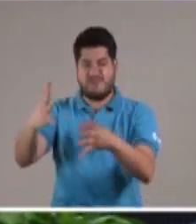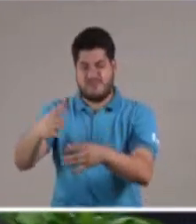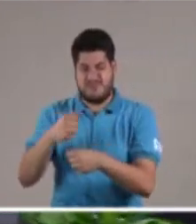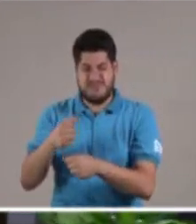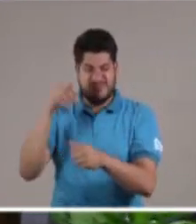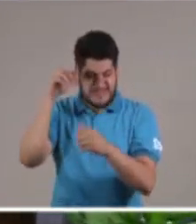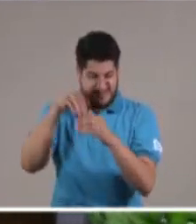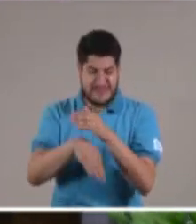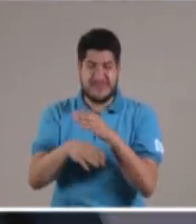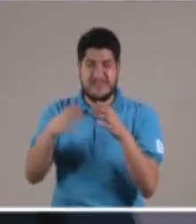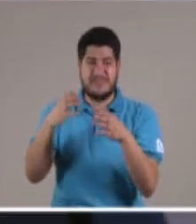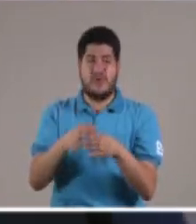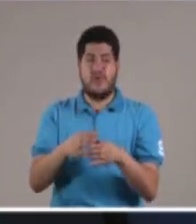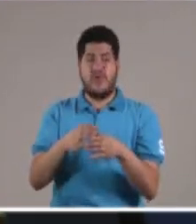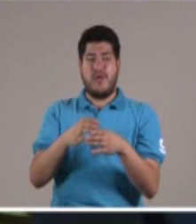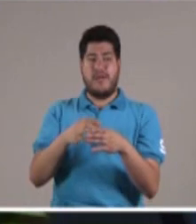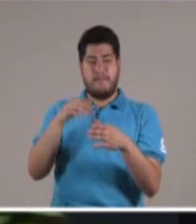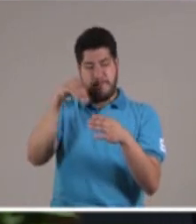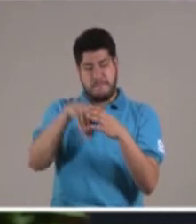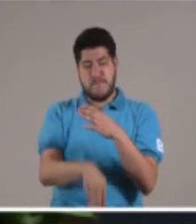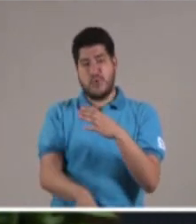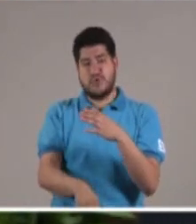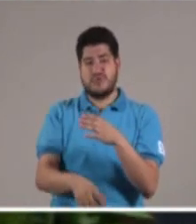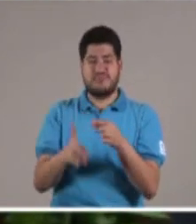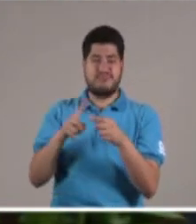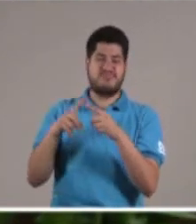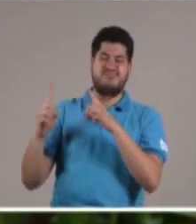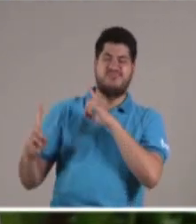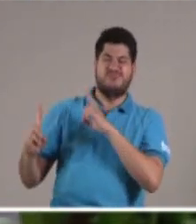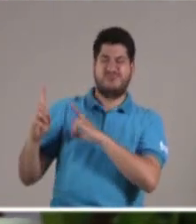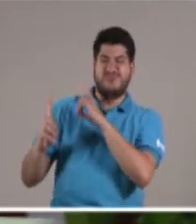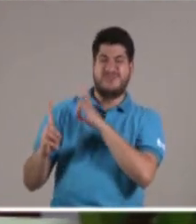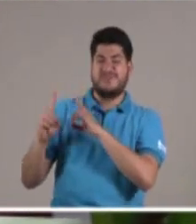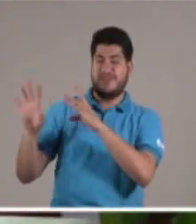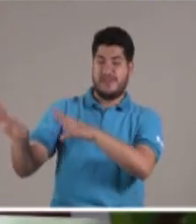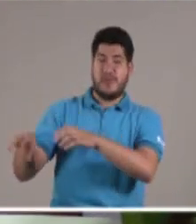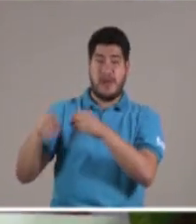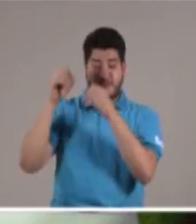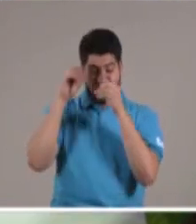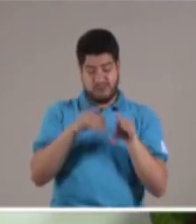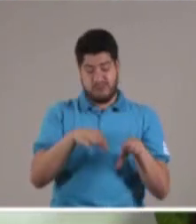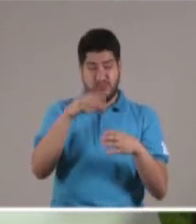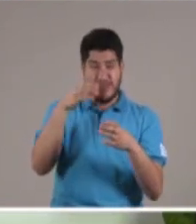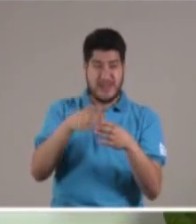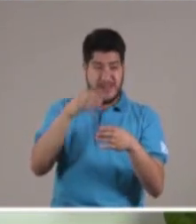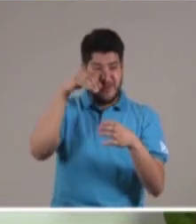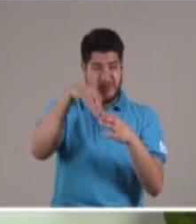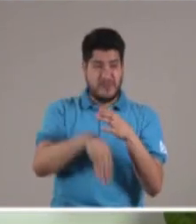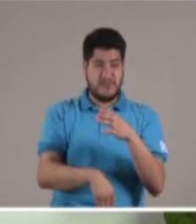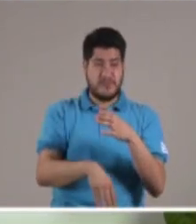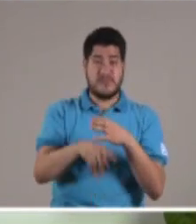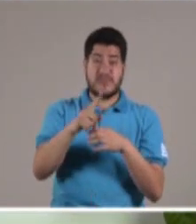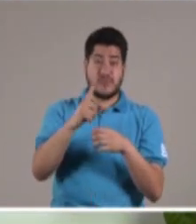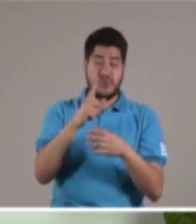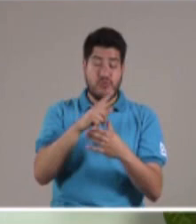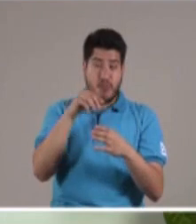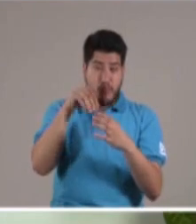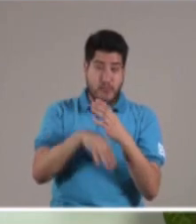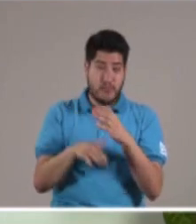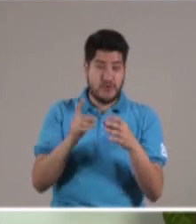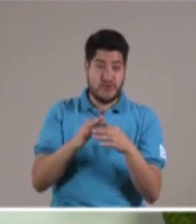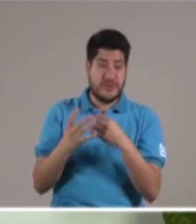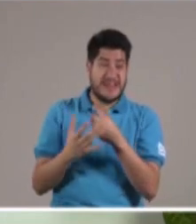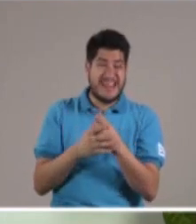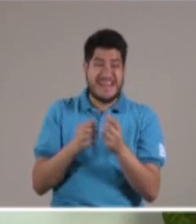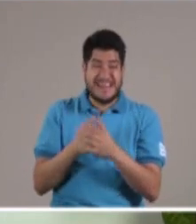que eso es de sus sueños y por envidia lo metieron en el pozo es un pozo de desesperación Pero